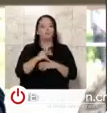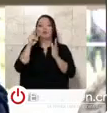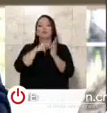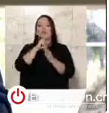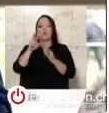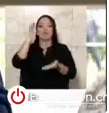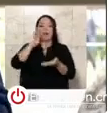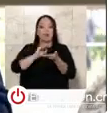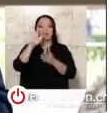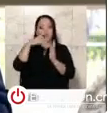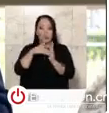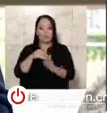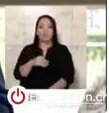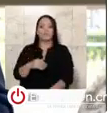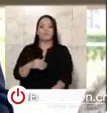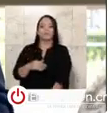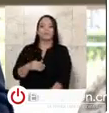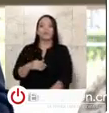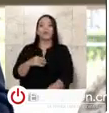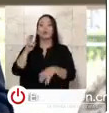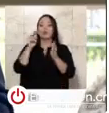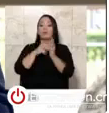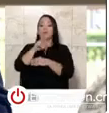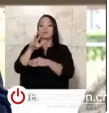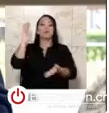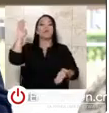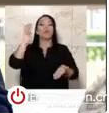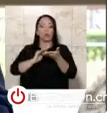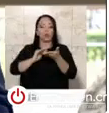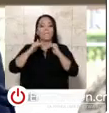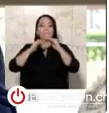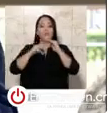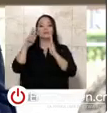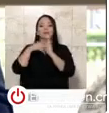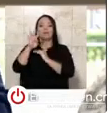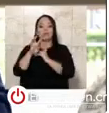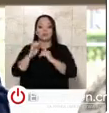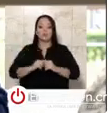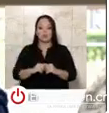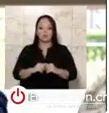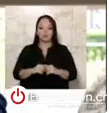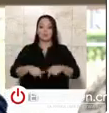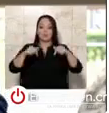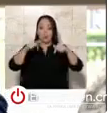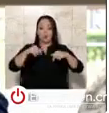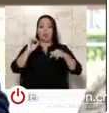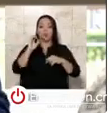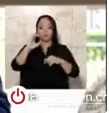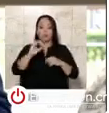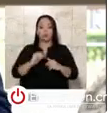2022 las bajamos a 5.000. En el 2023 las estamos bajando a menos de 3.400 y hoy, en